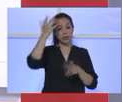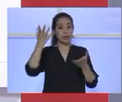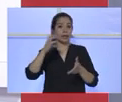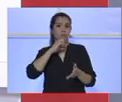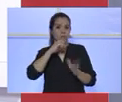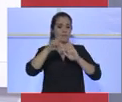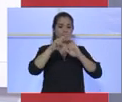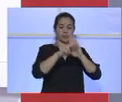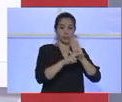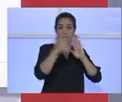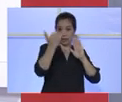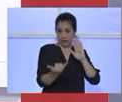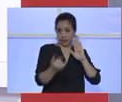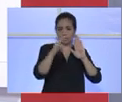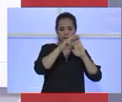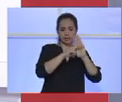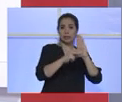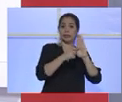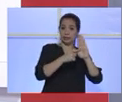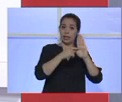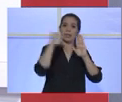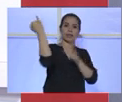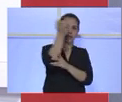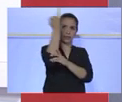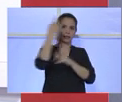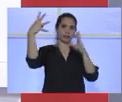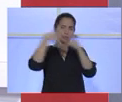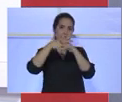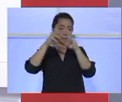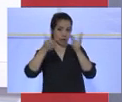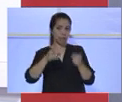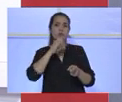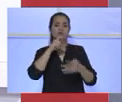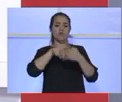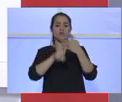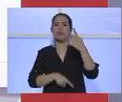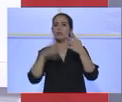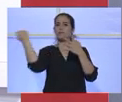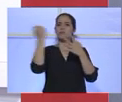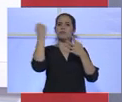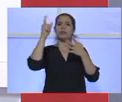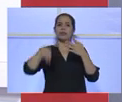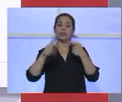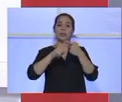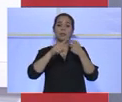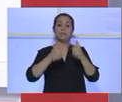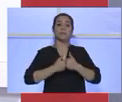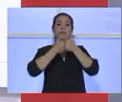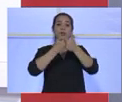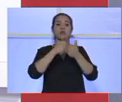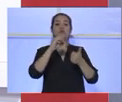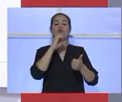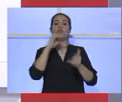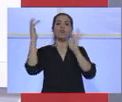y esta regla internacional se desarrolla en cuatro pilares, que son el mejoramiento de la conectividad en